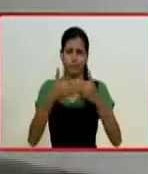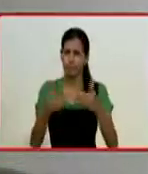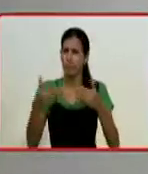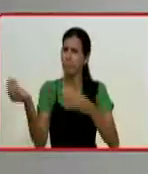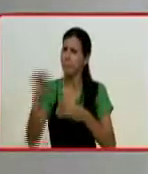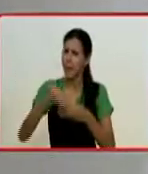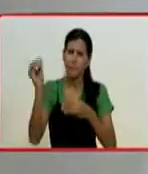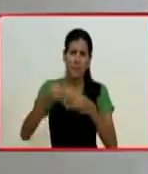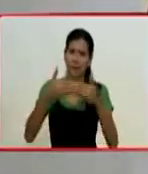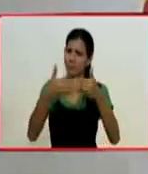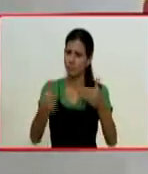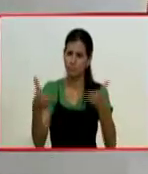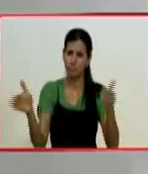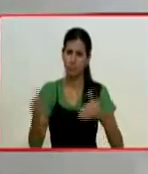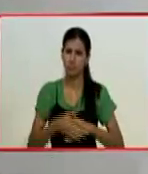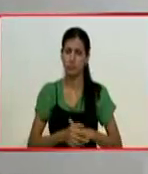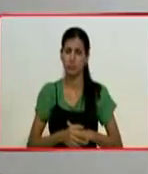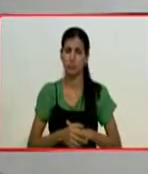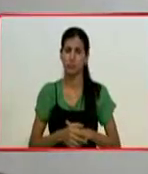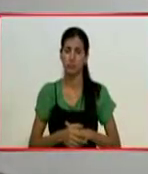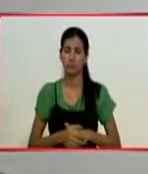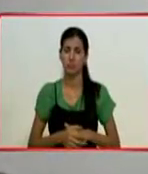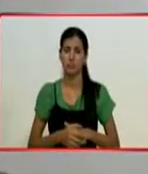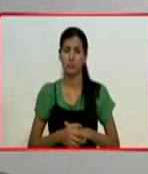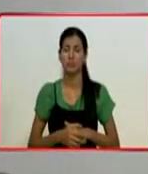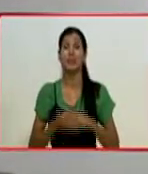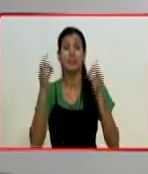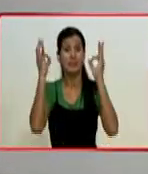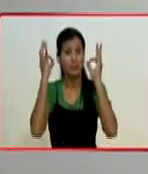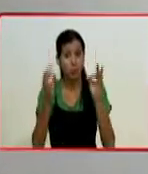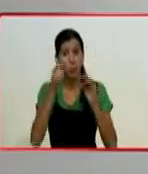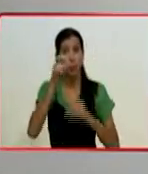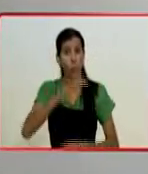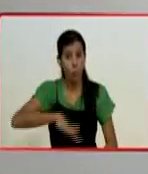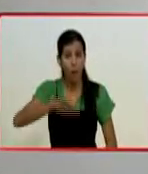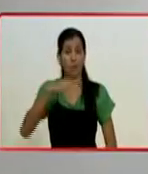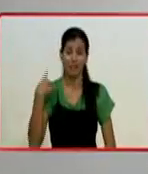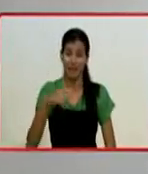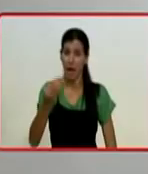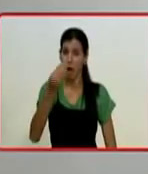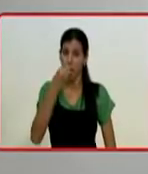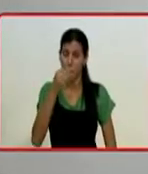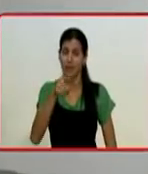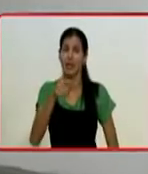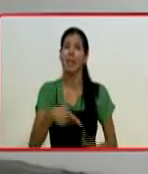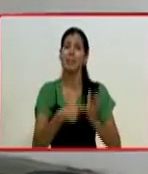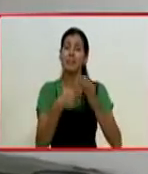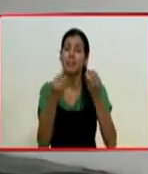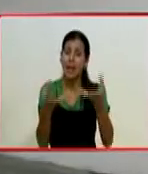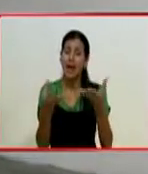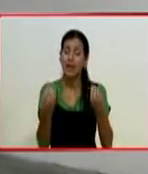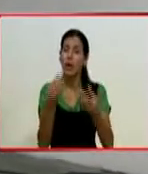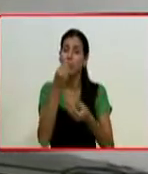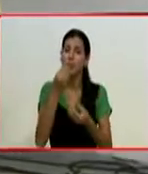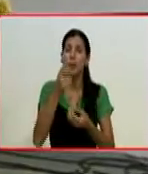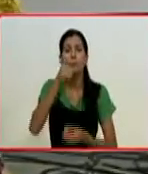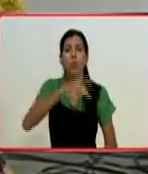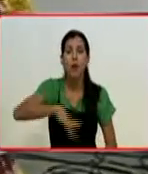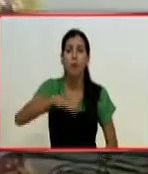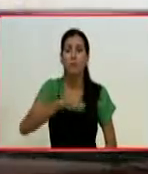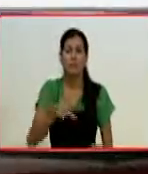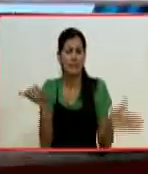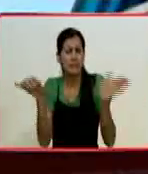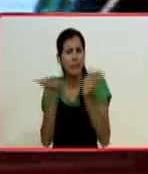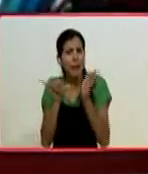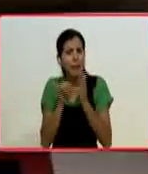que tengamos que diseminar para asegurar que el pueblo tenga el alimento. Es llevarle el alimento al pueblo a cercanía de su